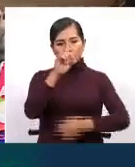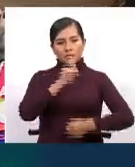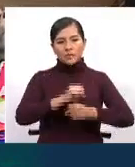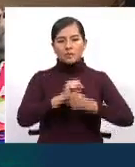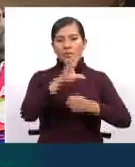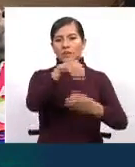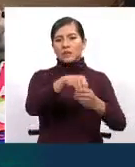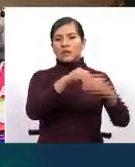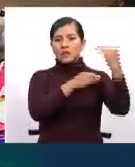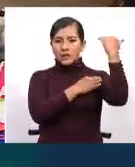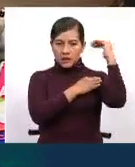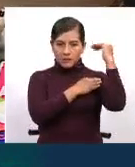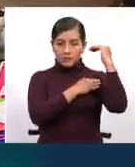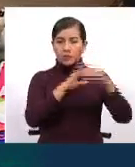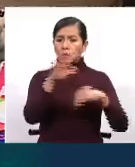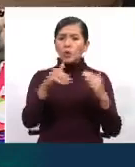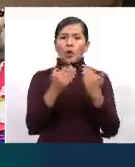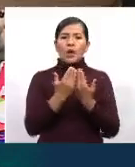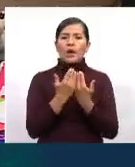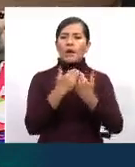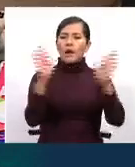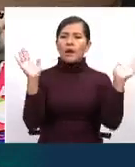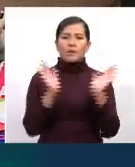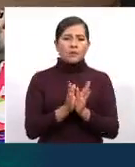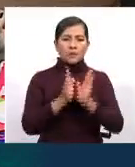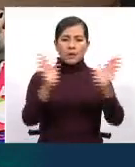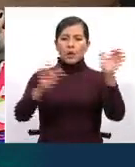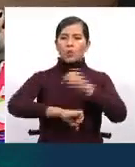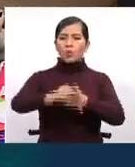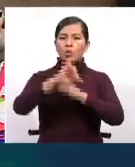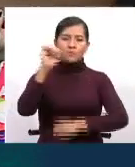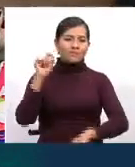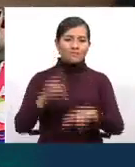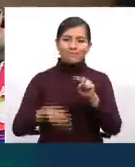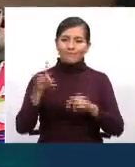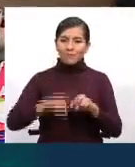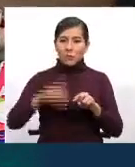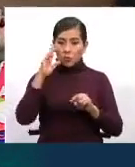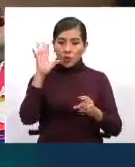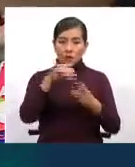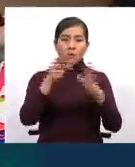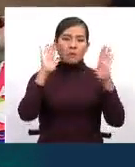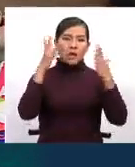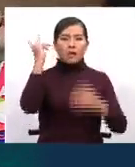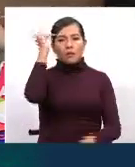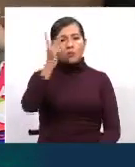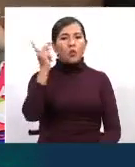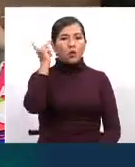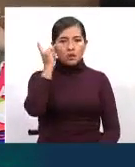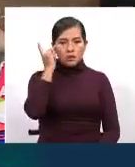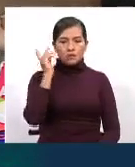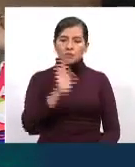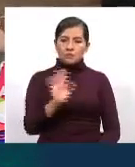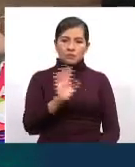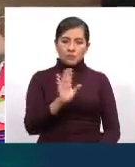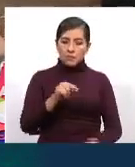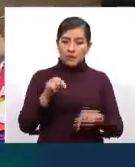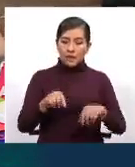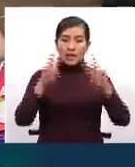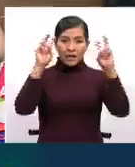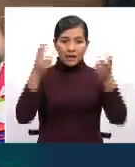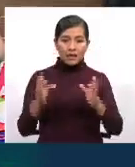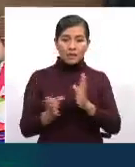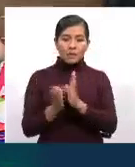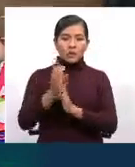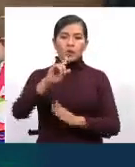No podemos hacerlo público, me imagino yo, porque estaríamos haciéndolo más político. El momento de que el tema del